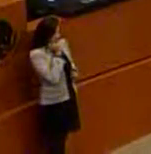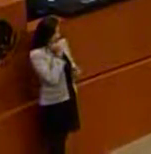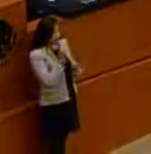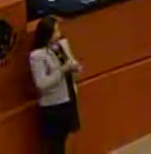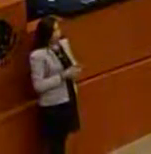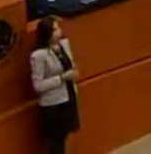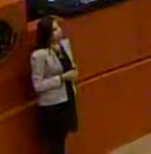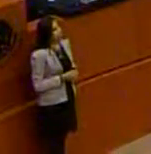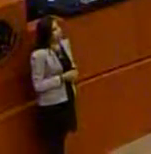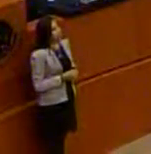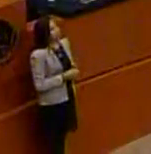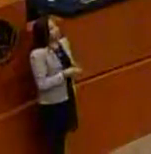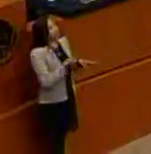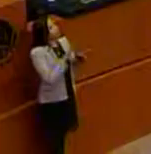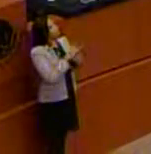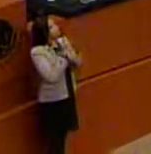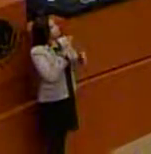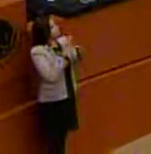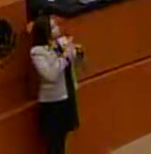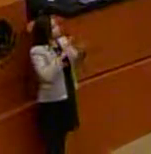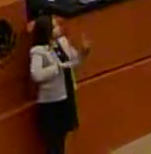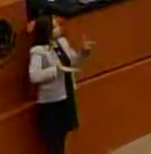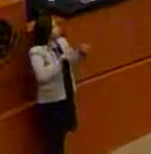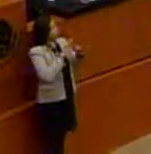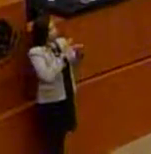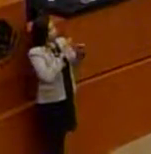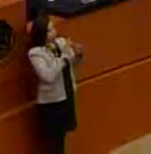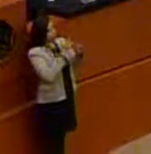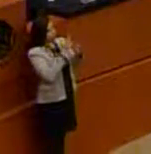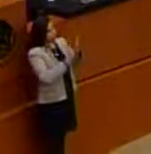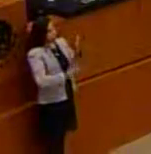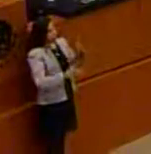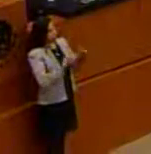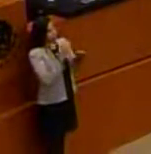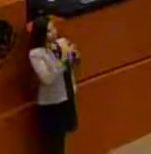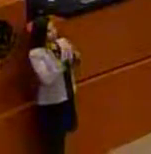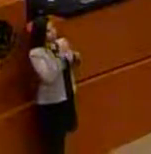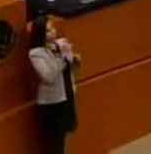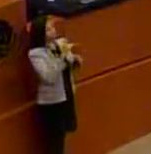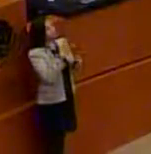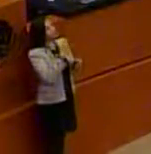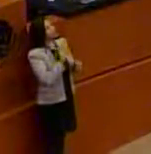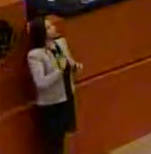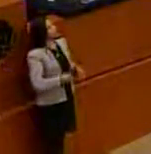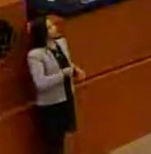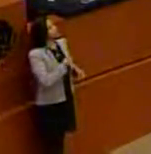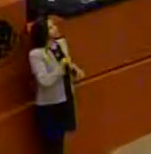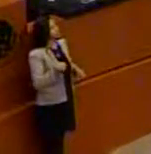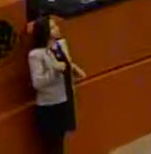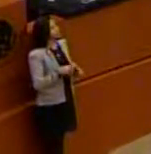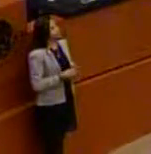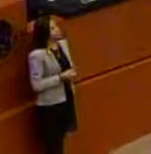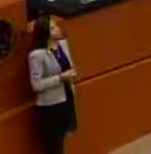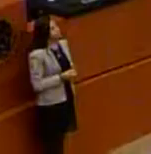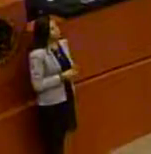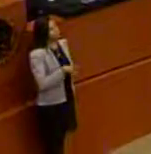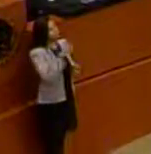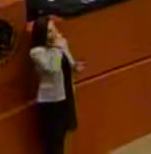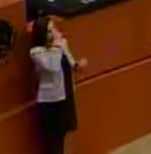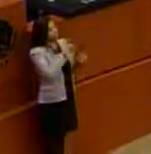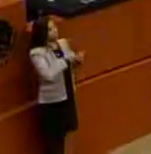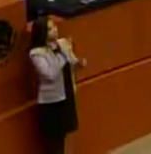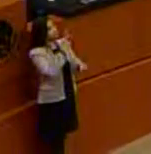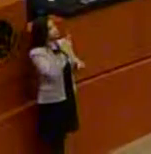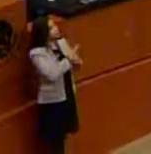Bueno, ¿por qué quise plantear todo eso antes de entrar a hablar del caso suizo? Porque creo